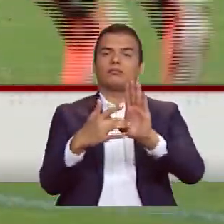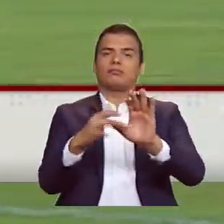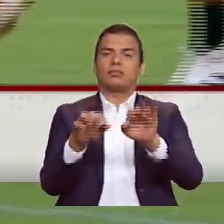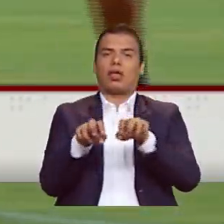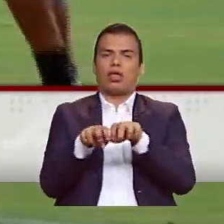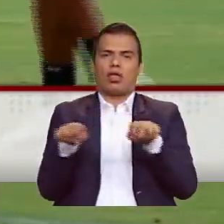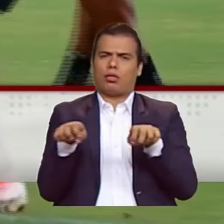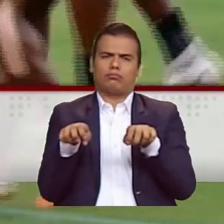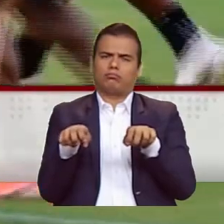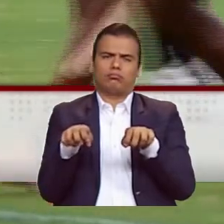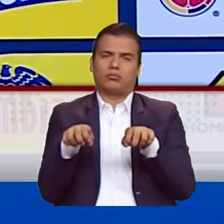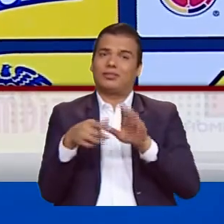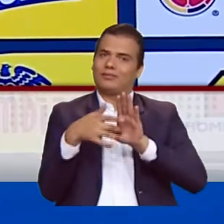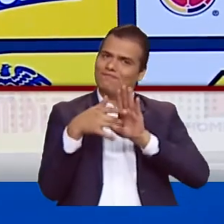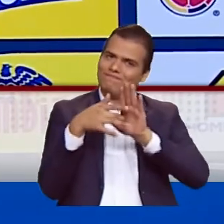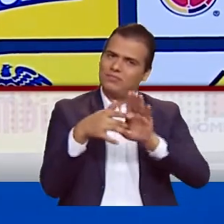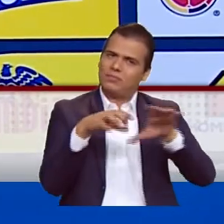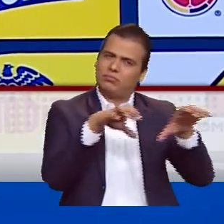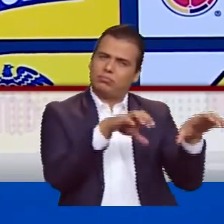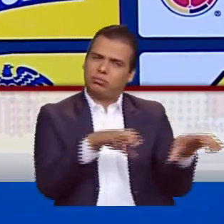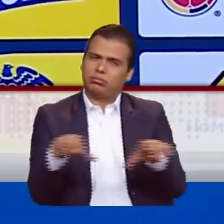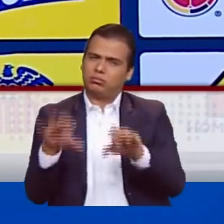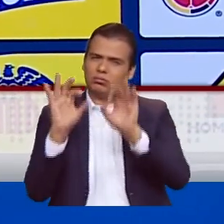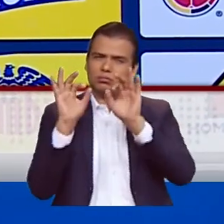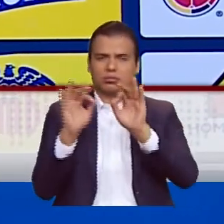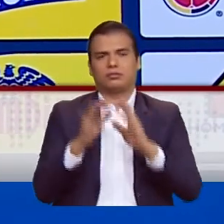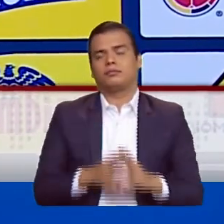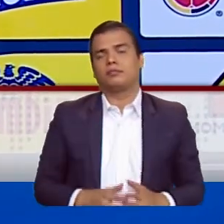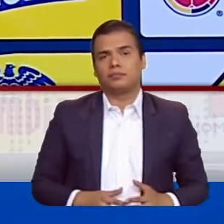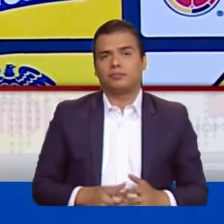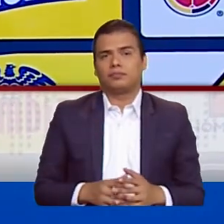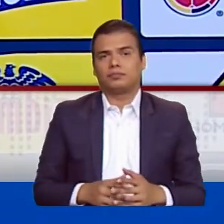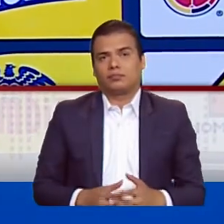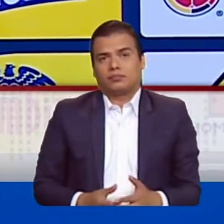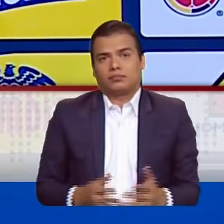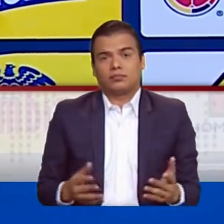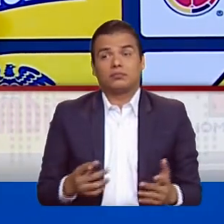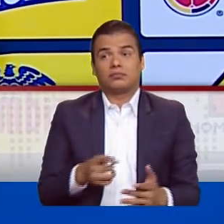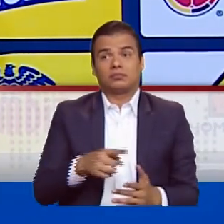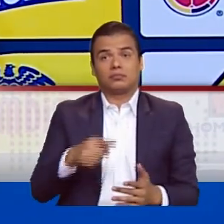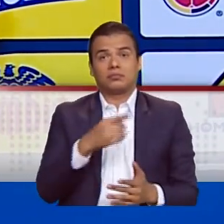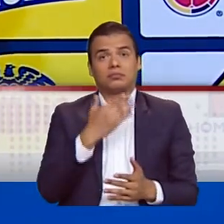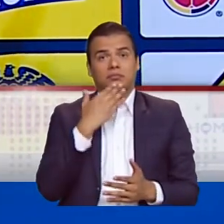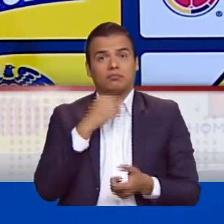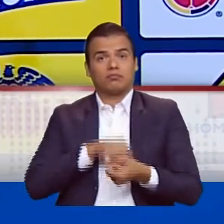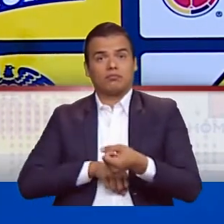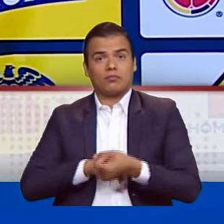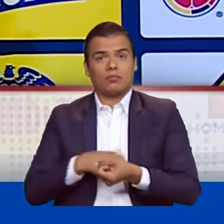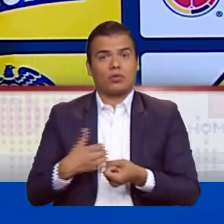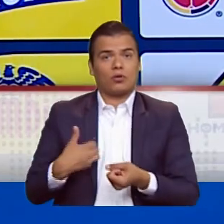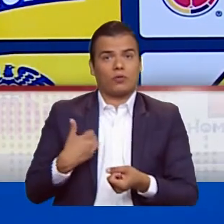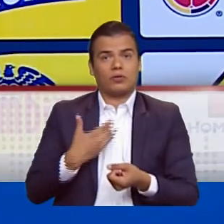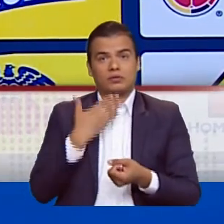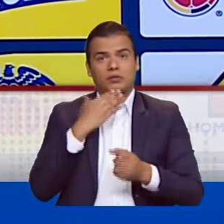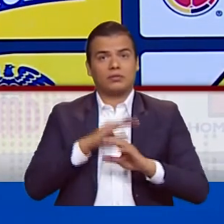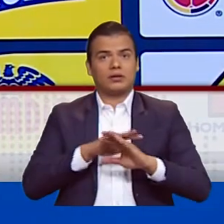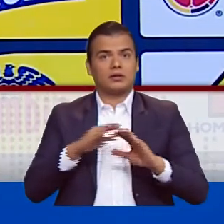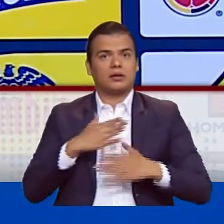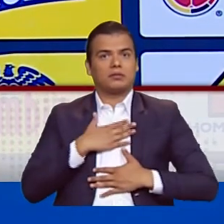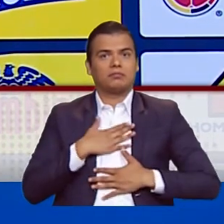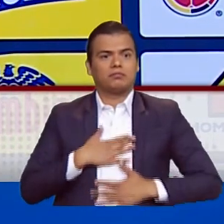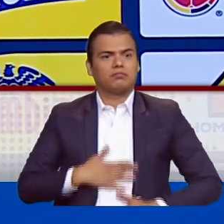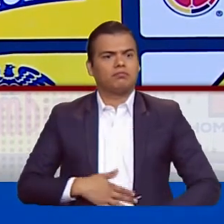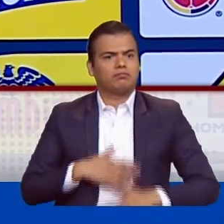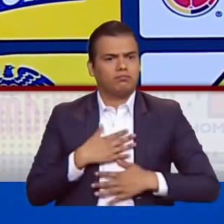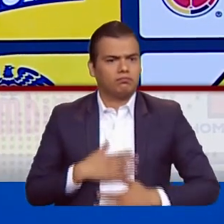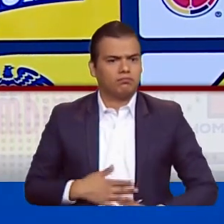de suplentes. La mayor referencia del fútbol colombiano es dar la oportunidad, la confianza, la oportunidad de estar en paz,